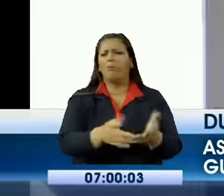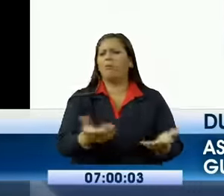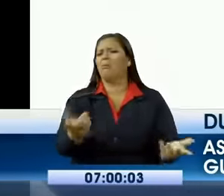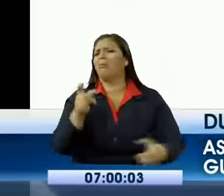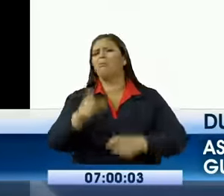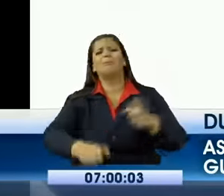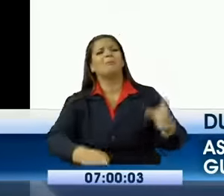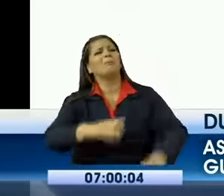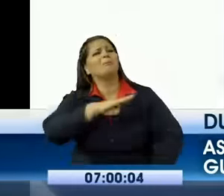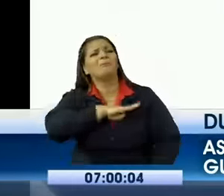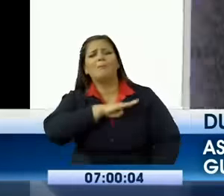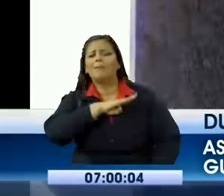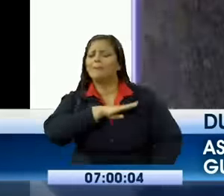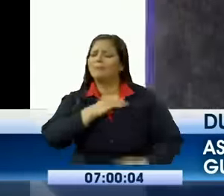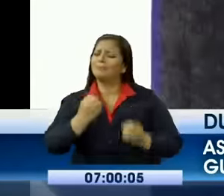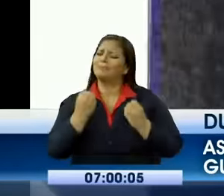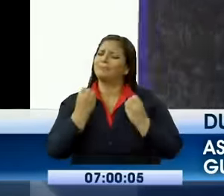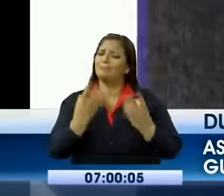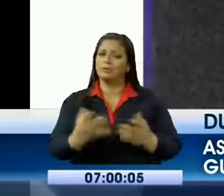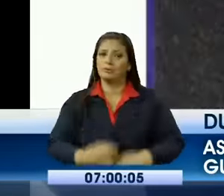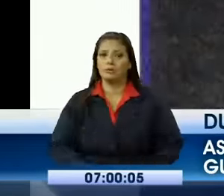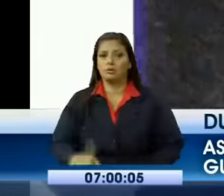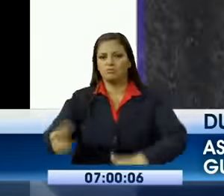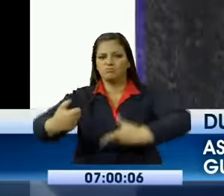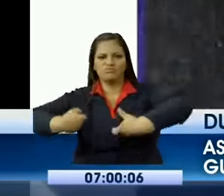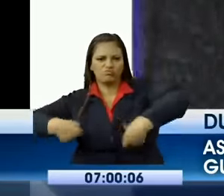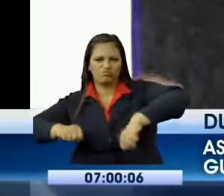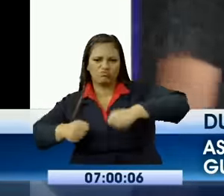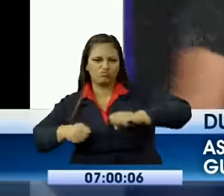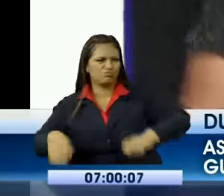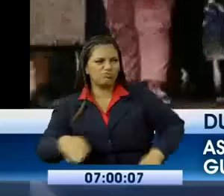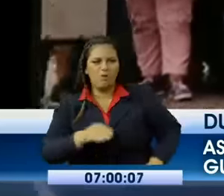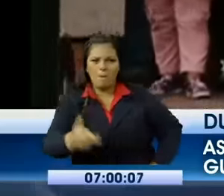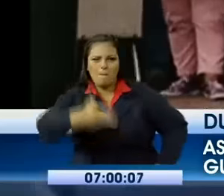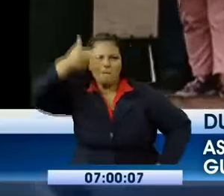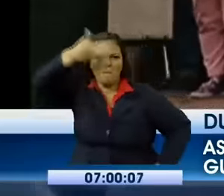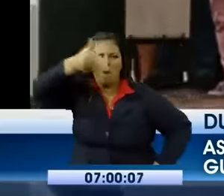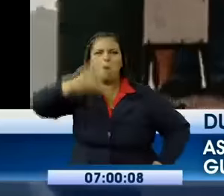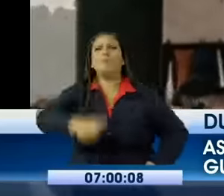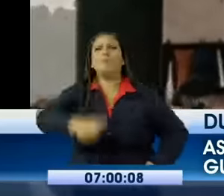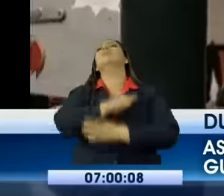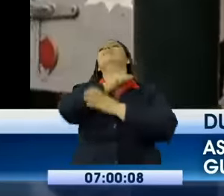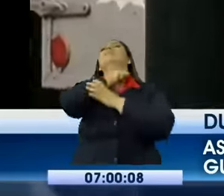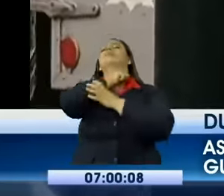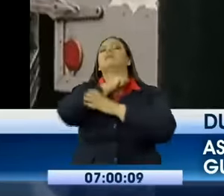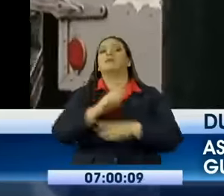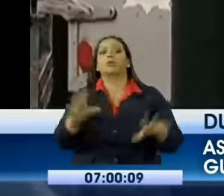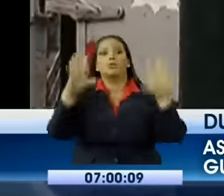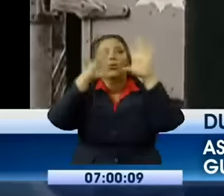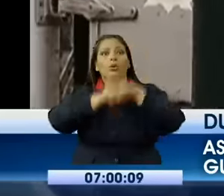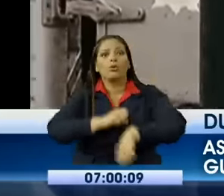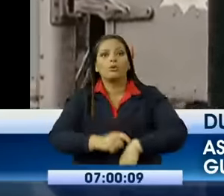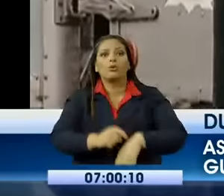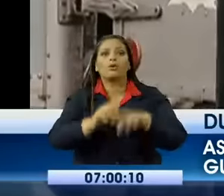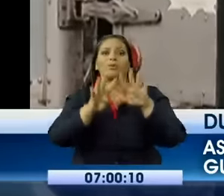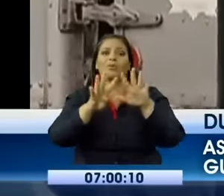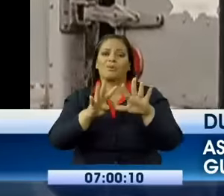están constantes, en moto, asaltan por ahí ya a las 9 de la noche, han asaltado todos los negocios.